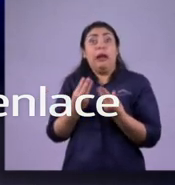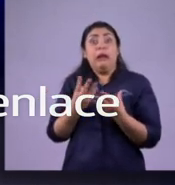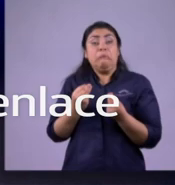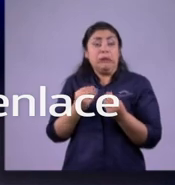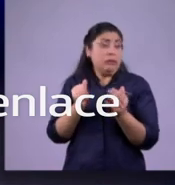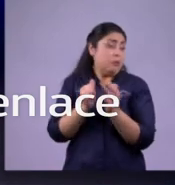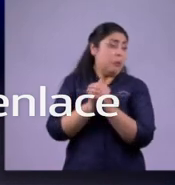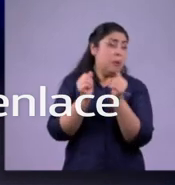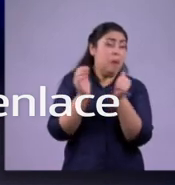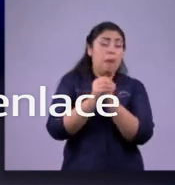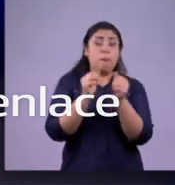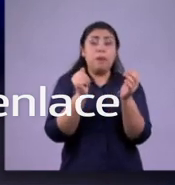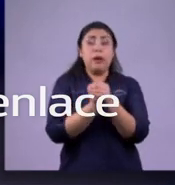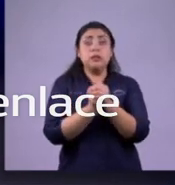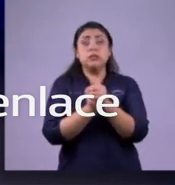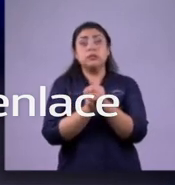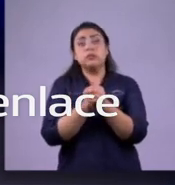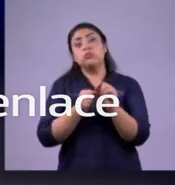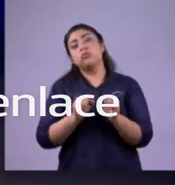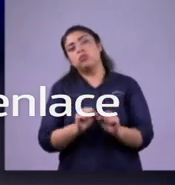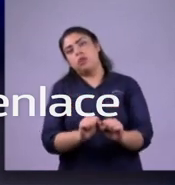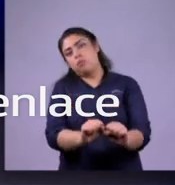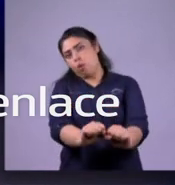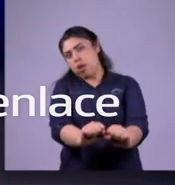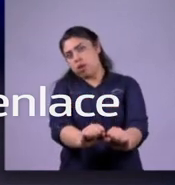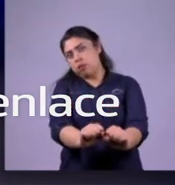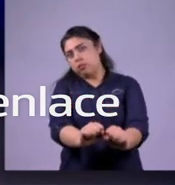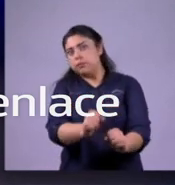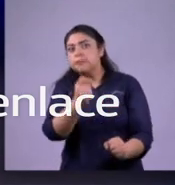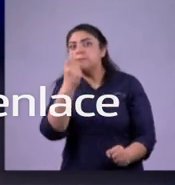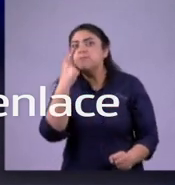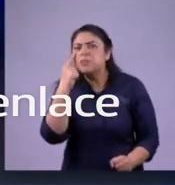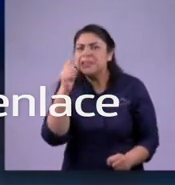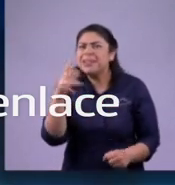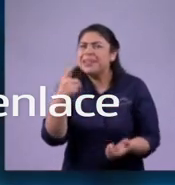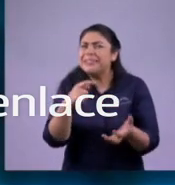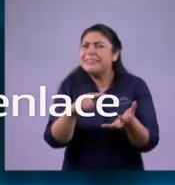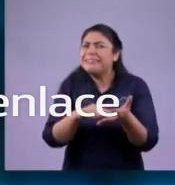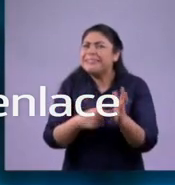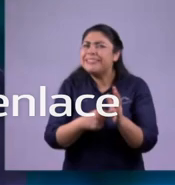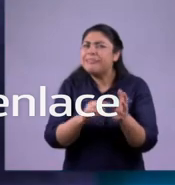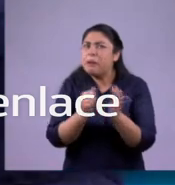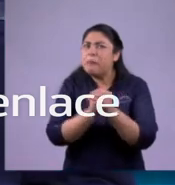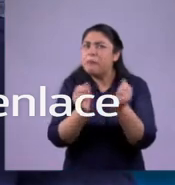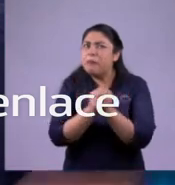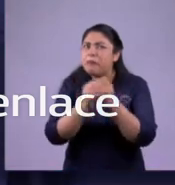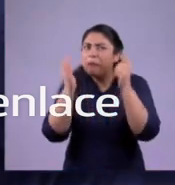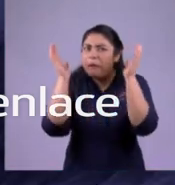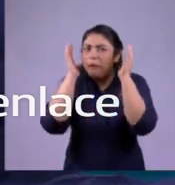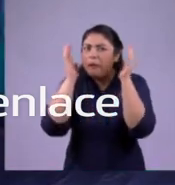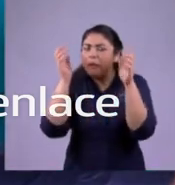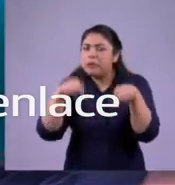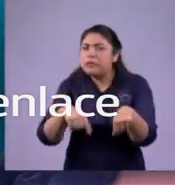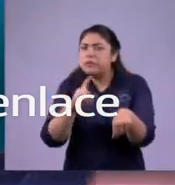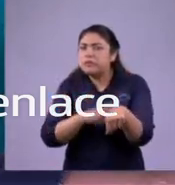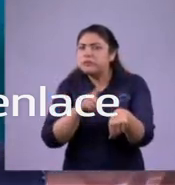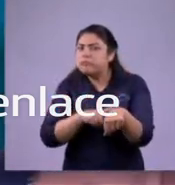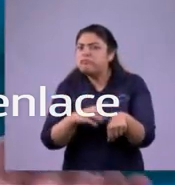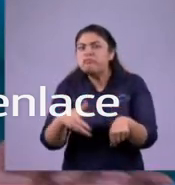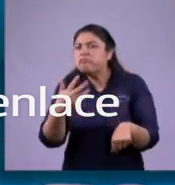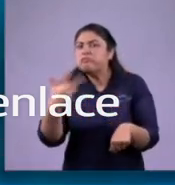este siglo que es el afán de este siglo familia que estás allí el afán de este siglo es básico elemental